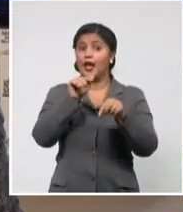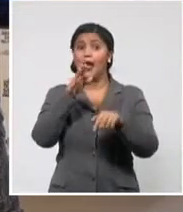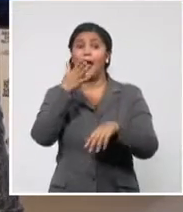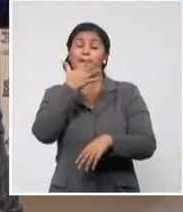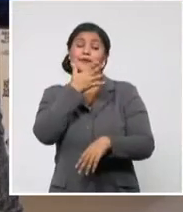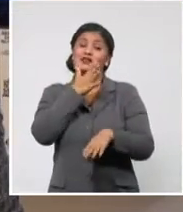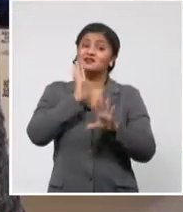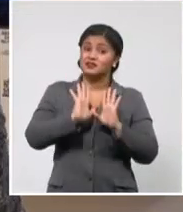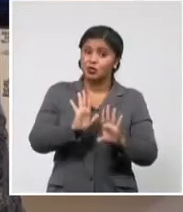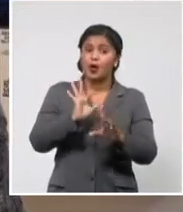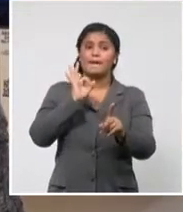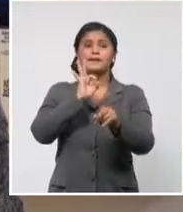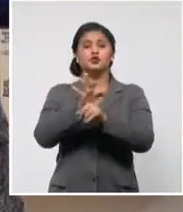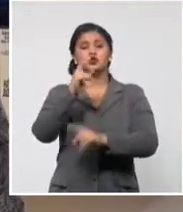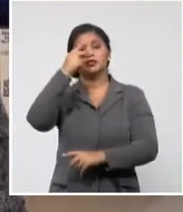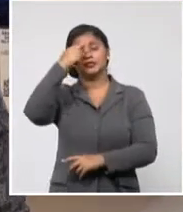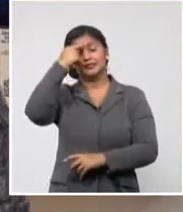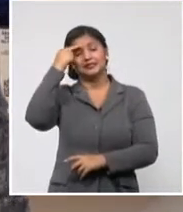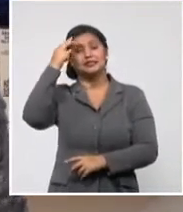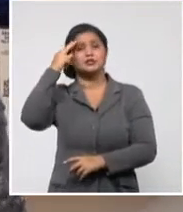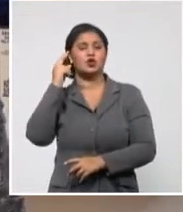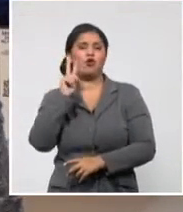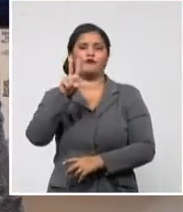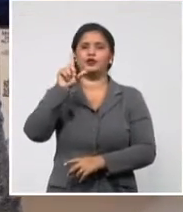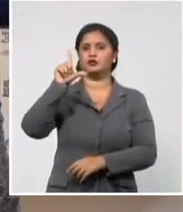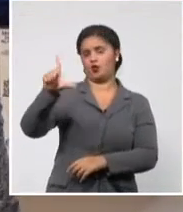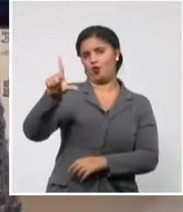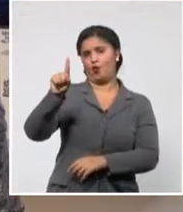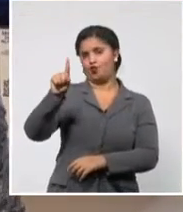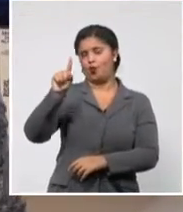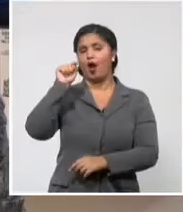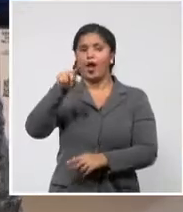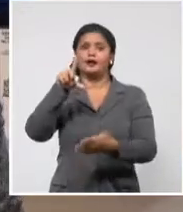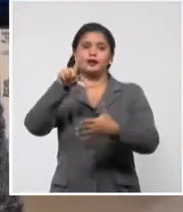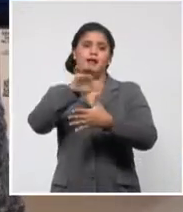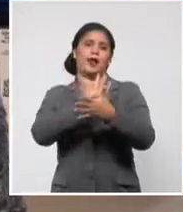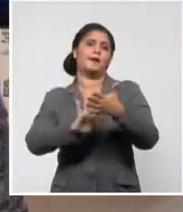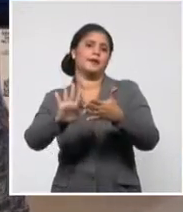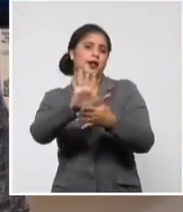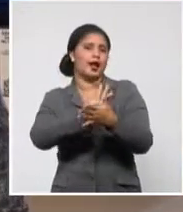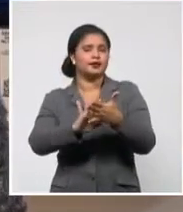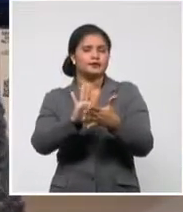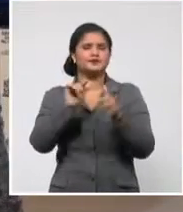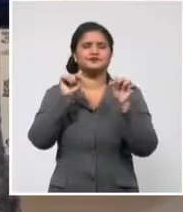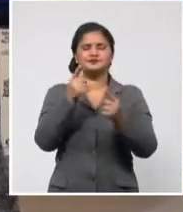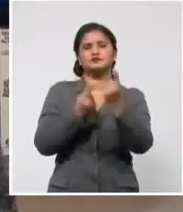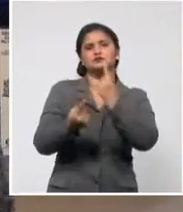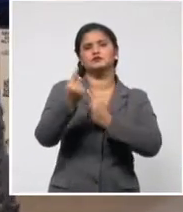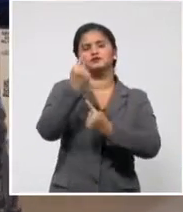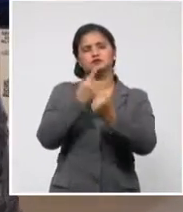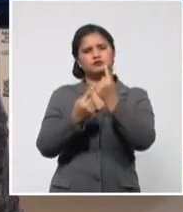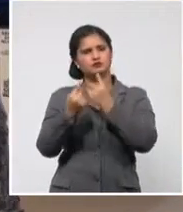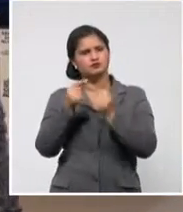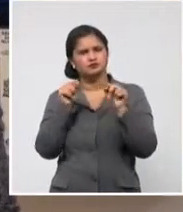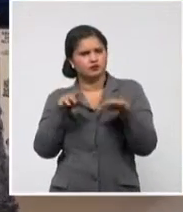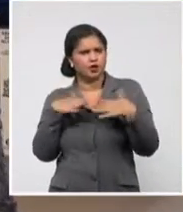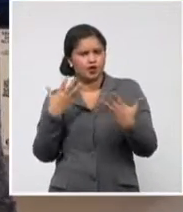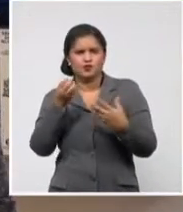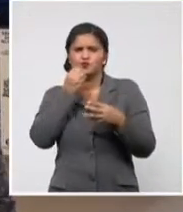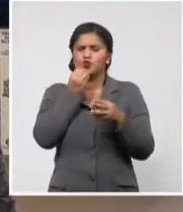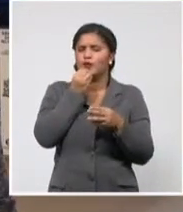XXI en América Latina. Es una tesis defendible, hay elementos que apuntan a esta dirección. Podemos